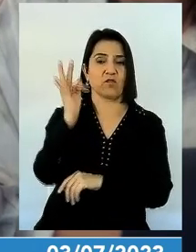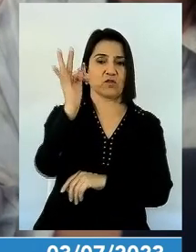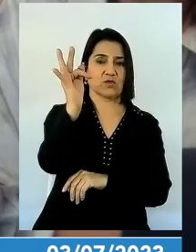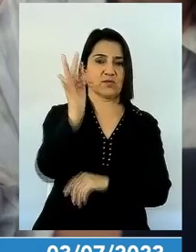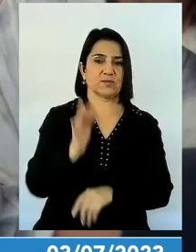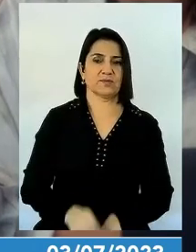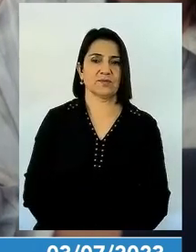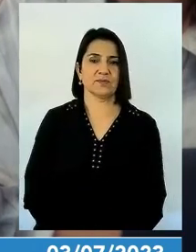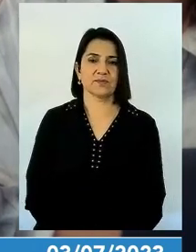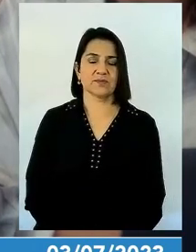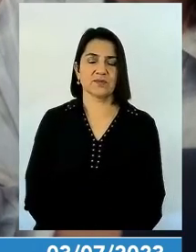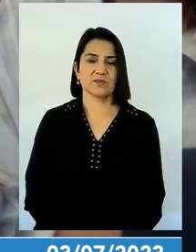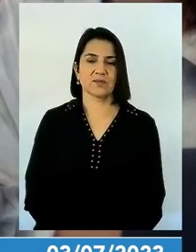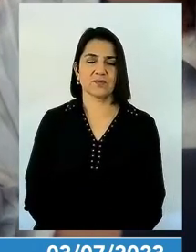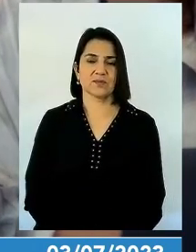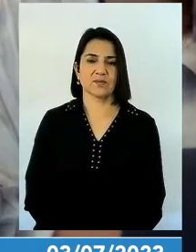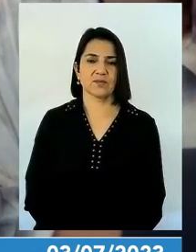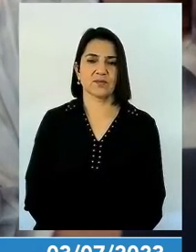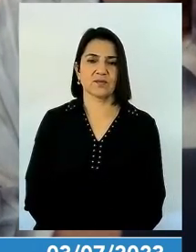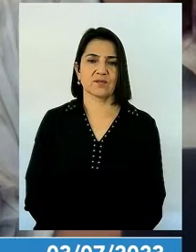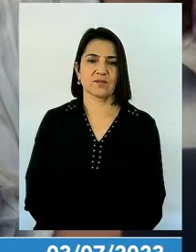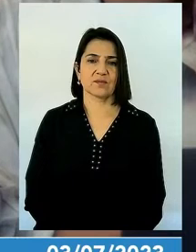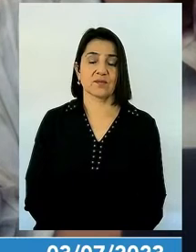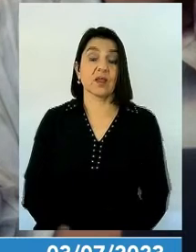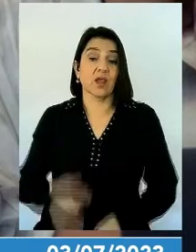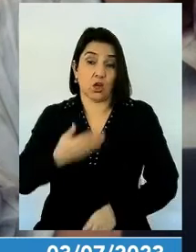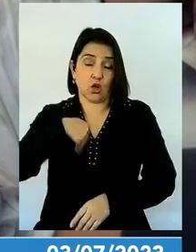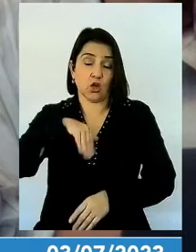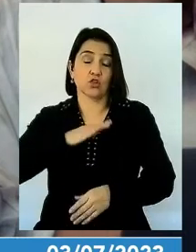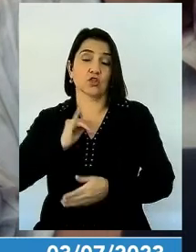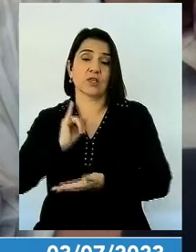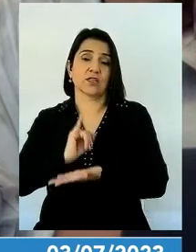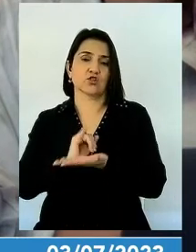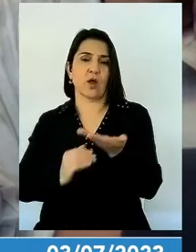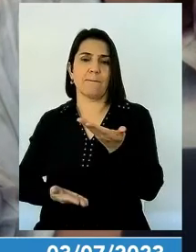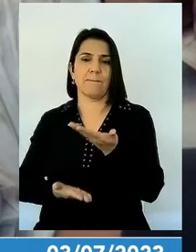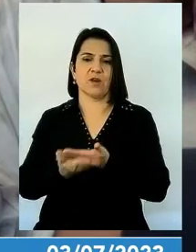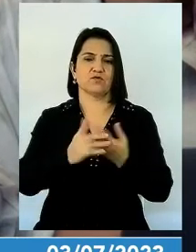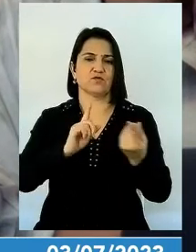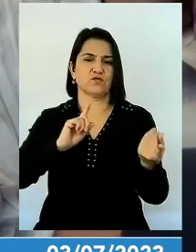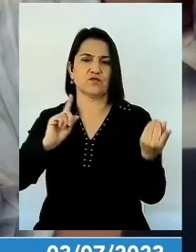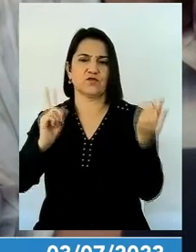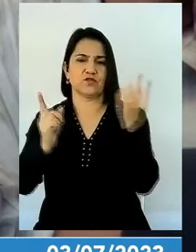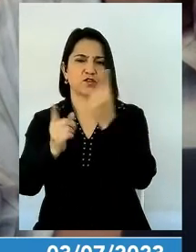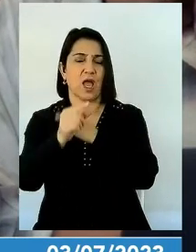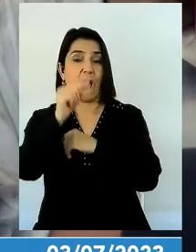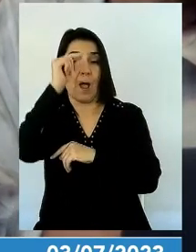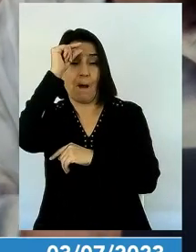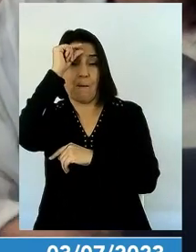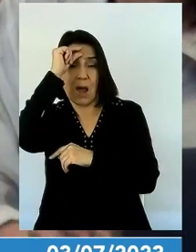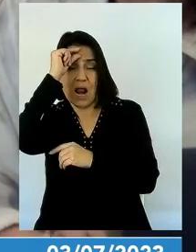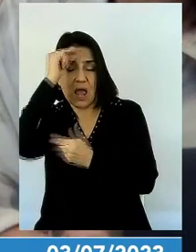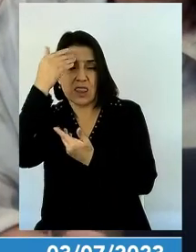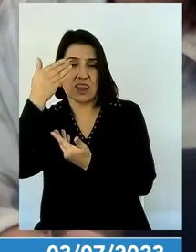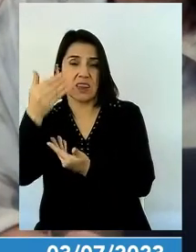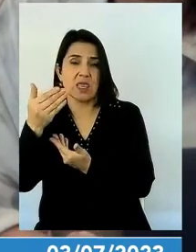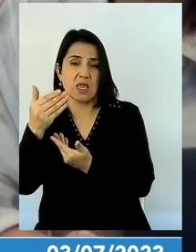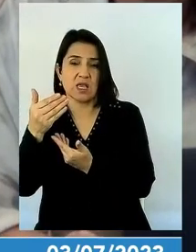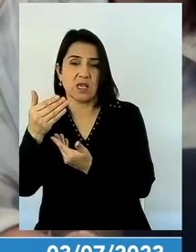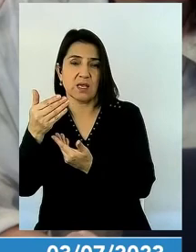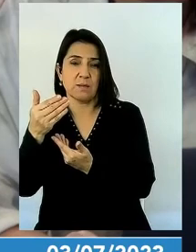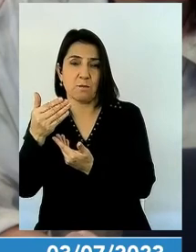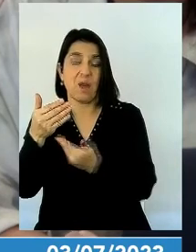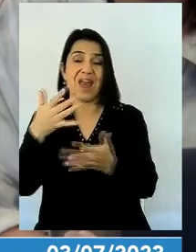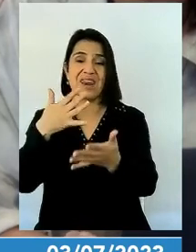¿Qué es lo que la sociedad propone? Una transición hacia un paradigma ecocentrista, reconociendo a los océanos y sus